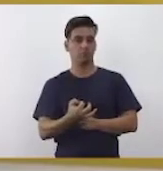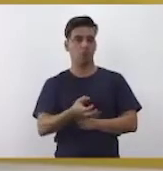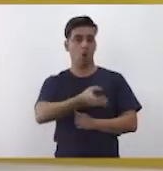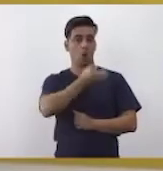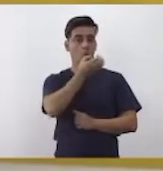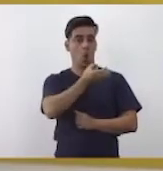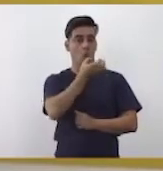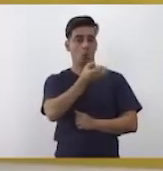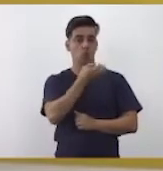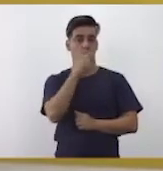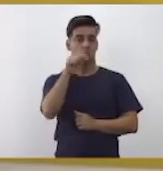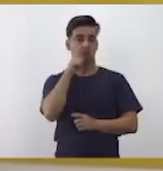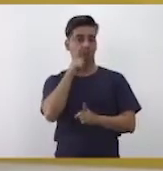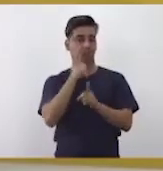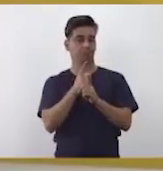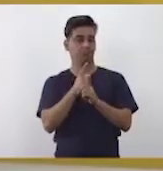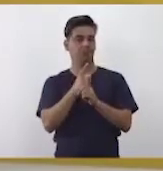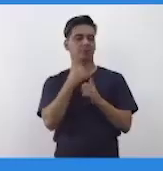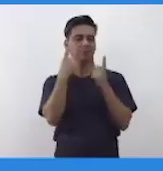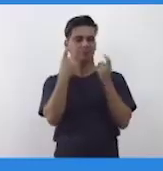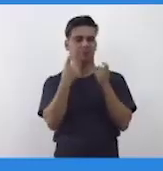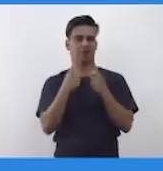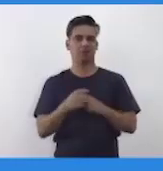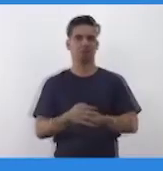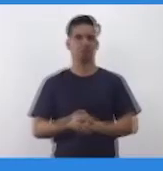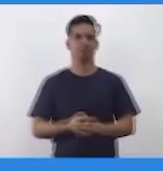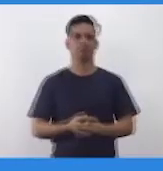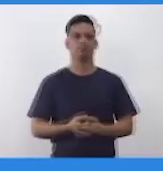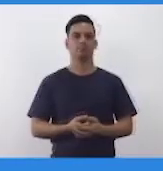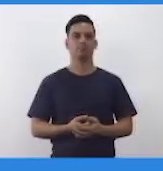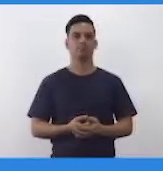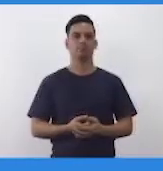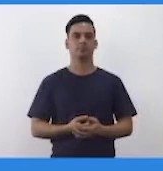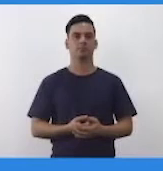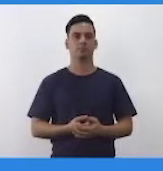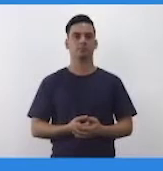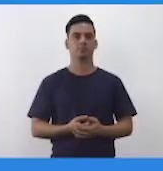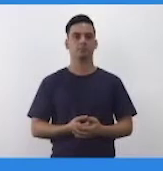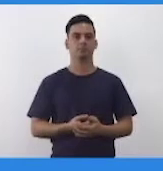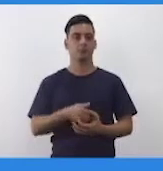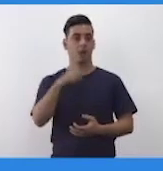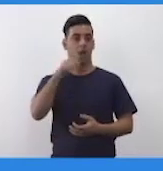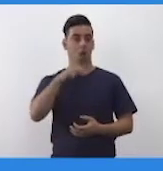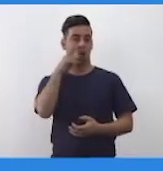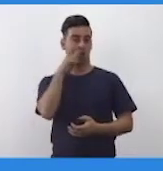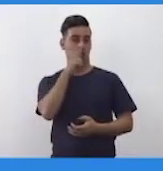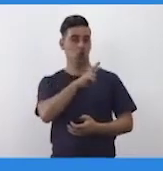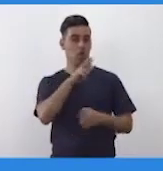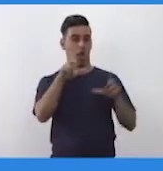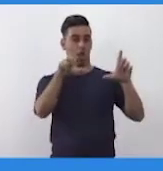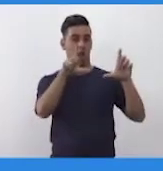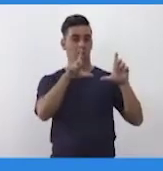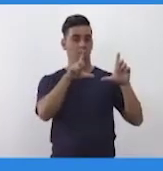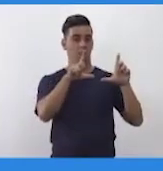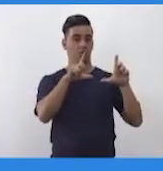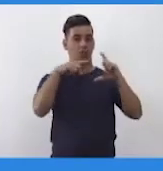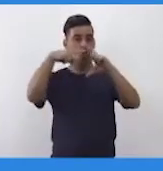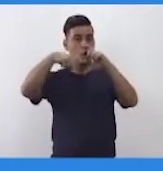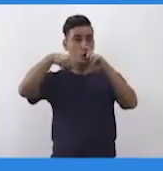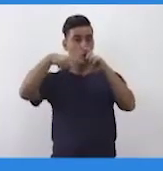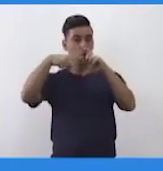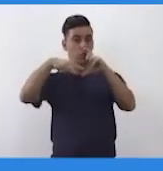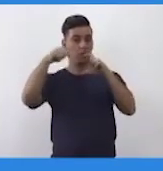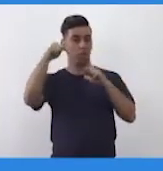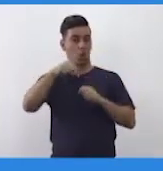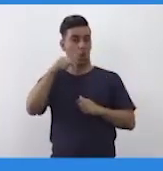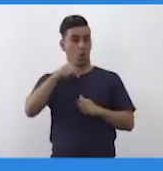el encuentro de hoy son necesarios. Como aparece en pantalla, continuamos reafirmando contenidos